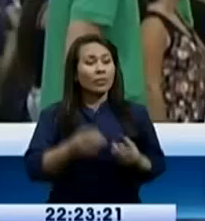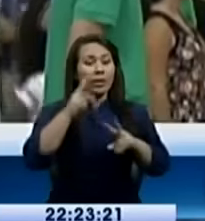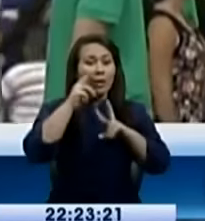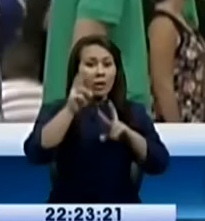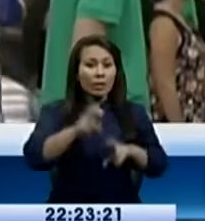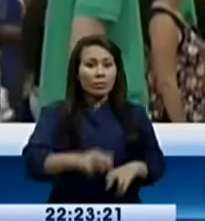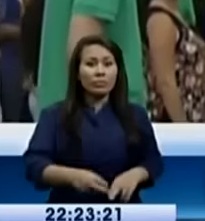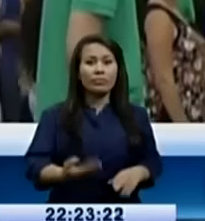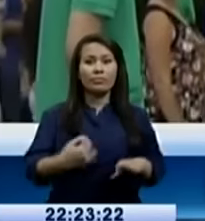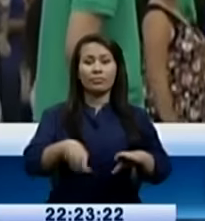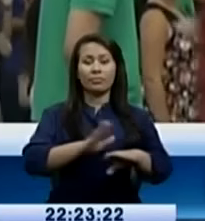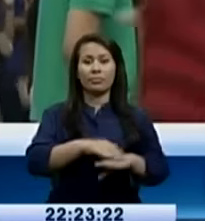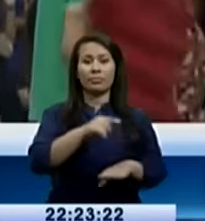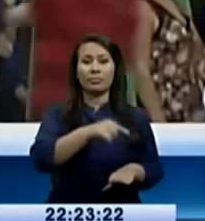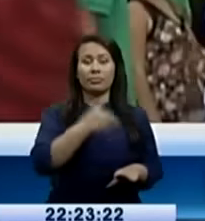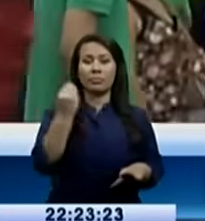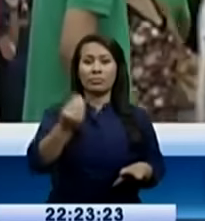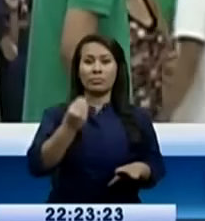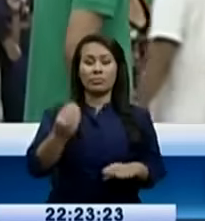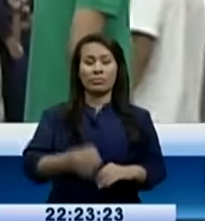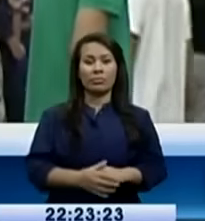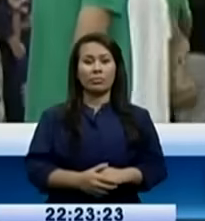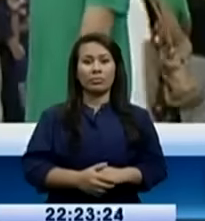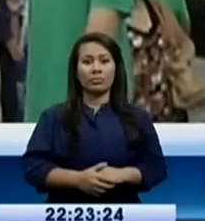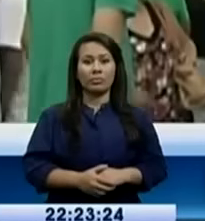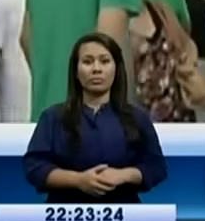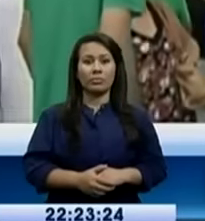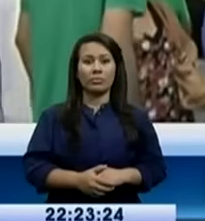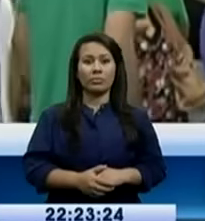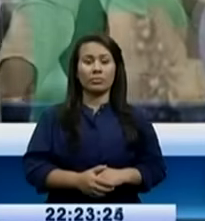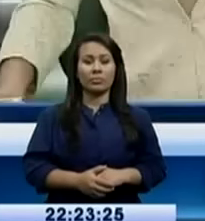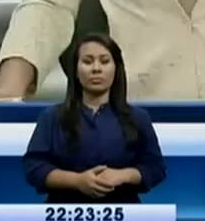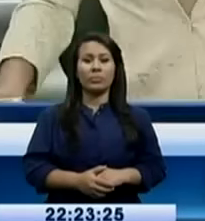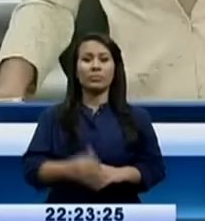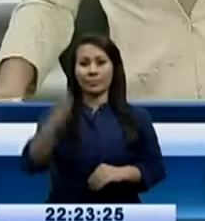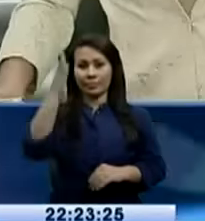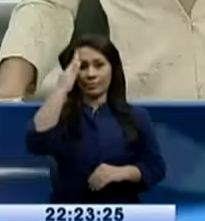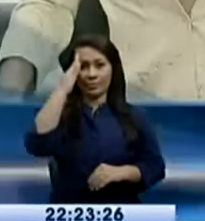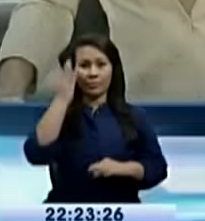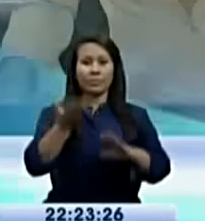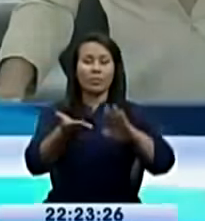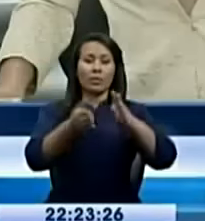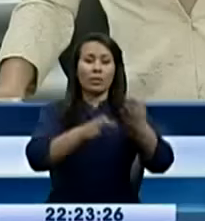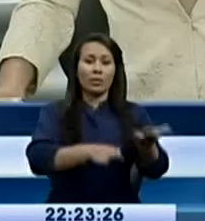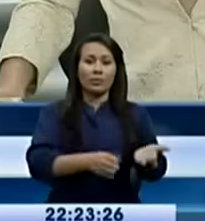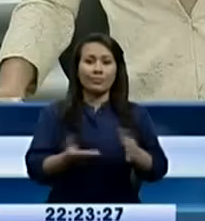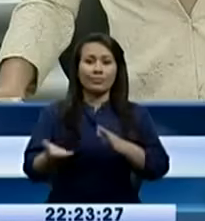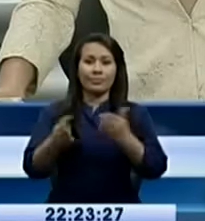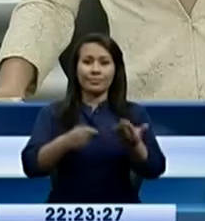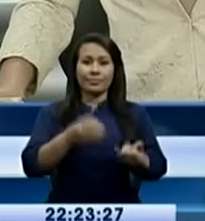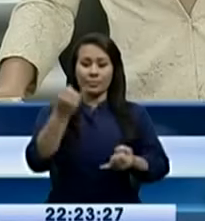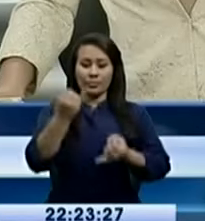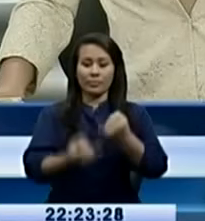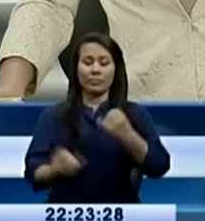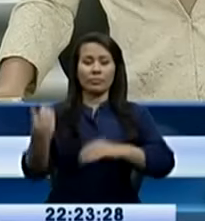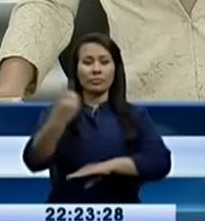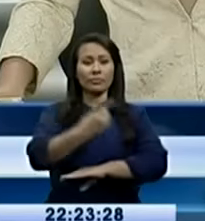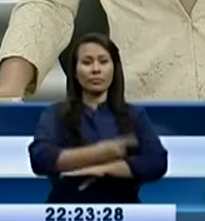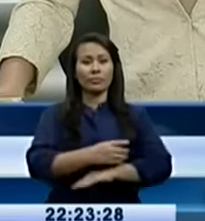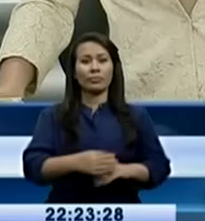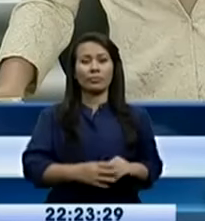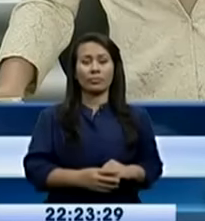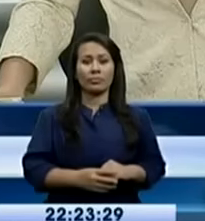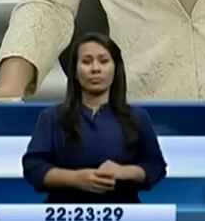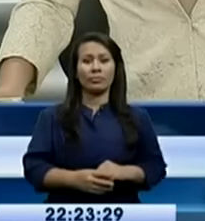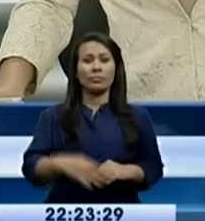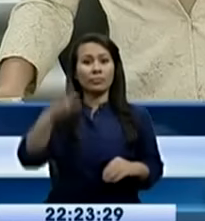cuerpos de las chicas, que obvio, pues, ya si, por lo menos ya se sabe que han fallecido en los últimos días, y que es un caso que